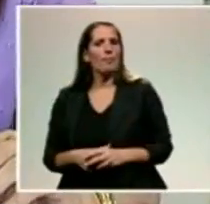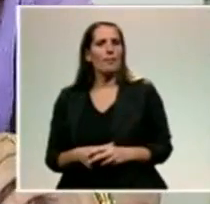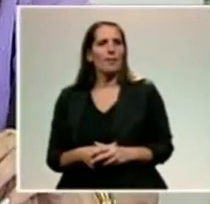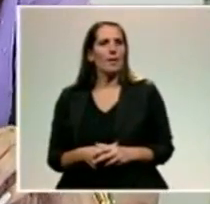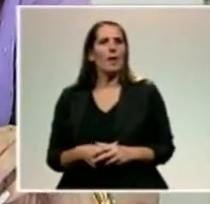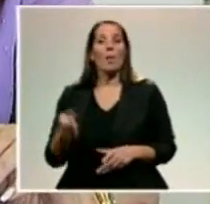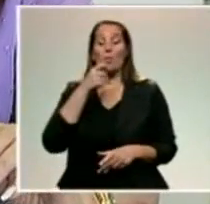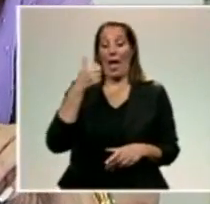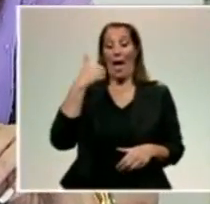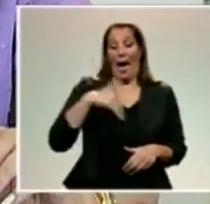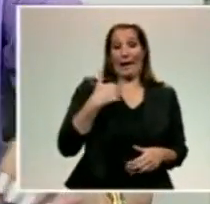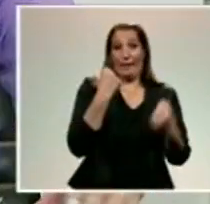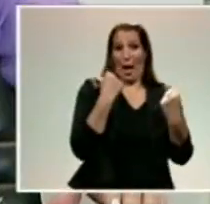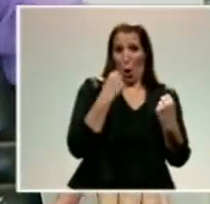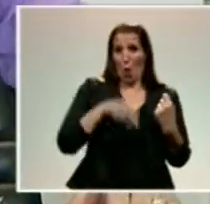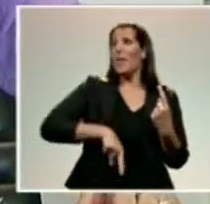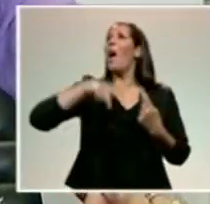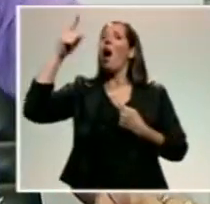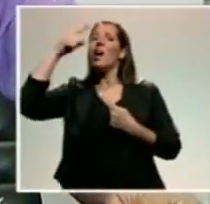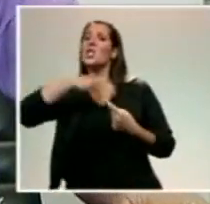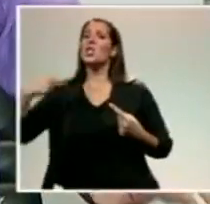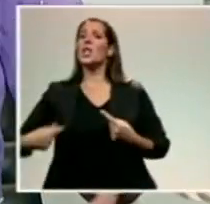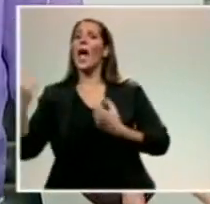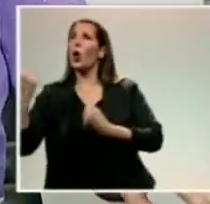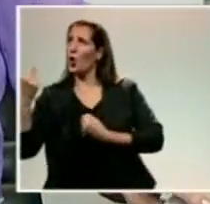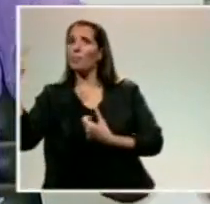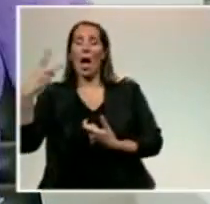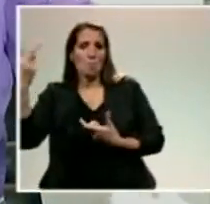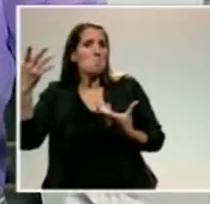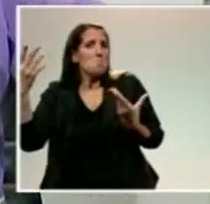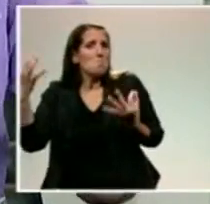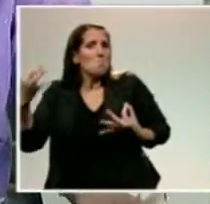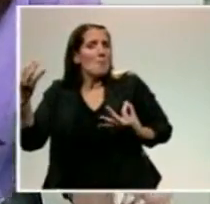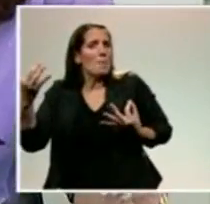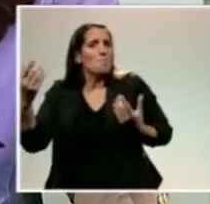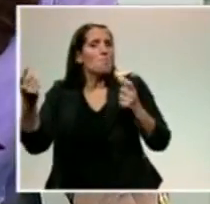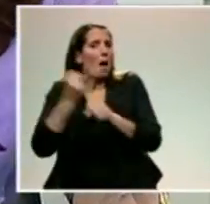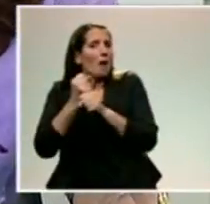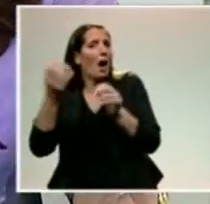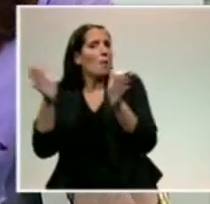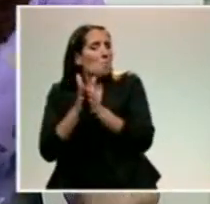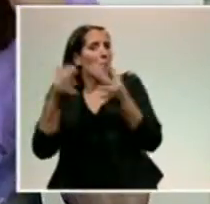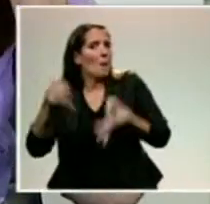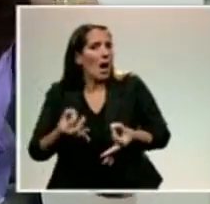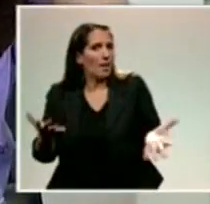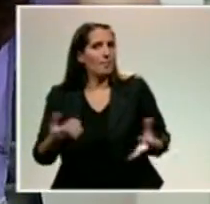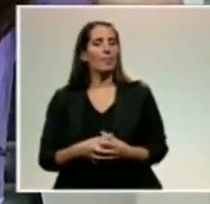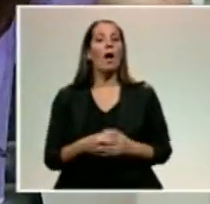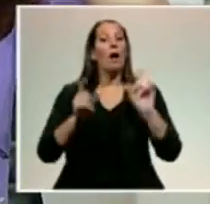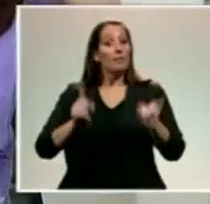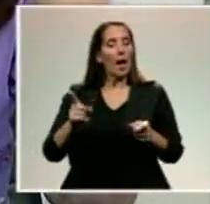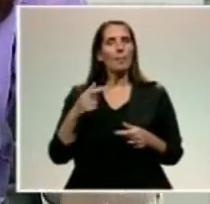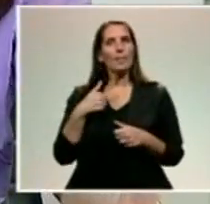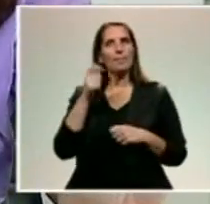la economía argentina y la economía china. Y finalmente sobre este tema quería decir que me llamaba poderosamente la atención también que de